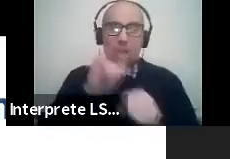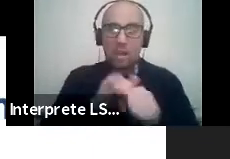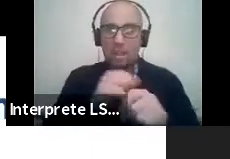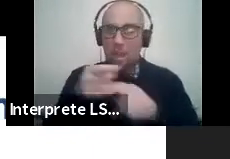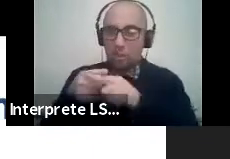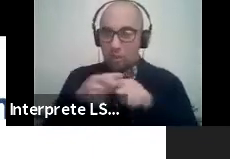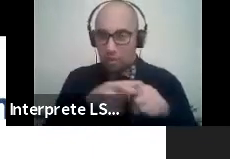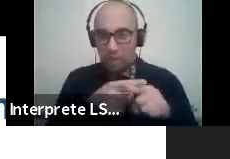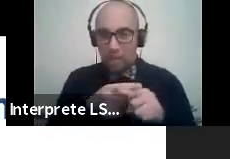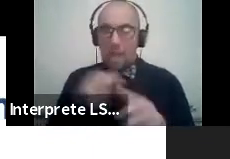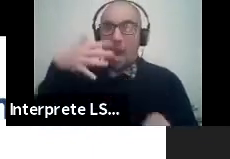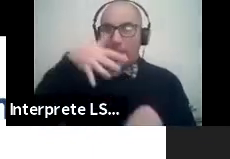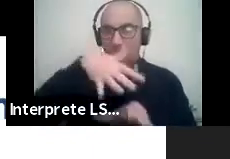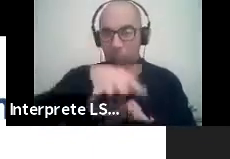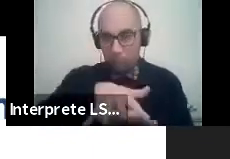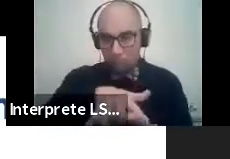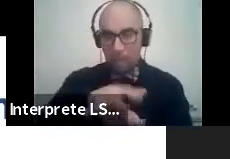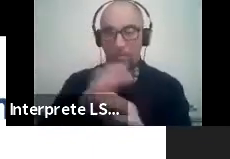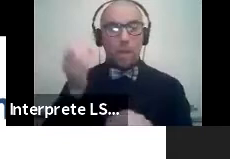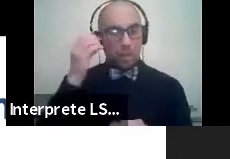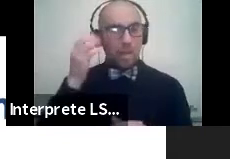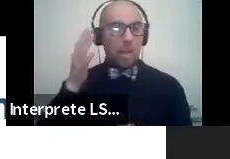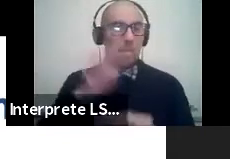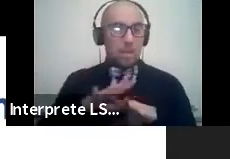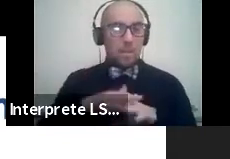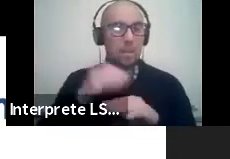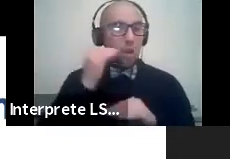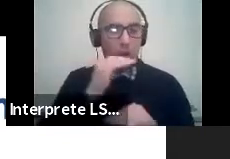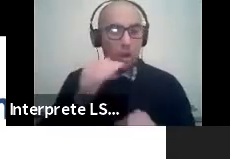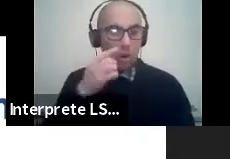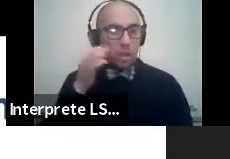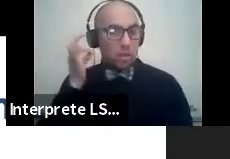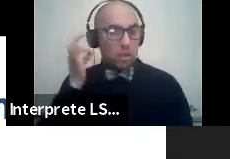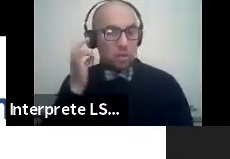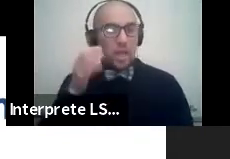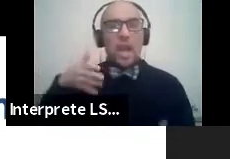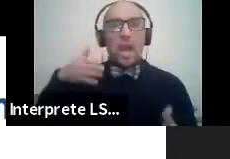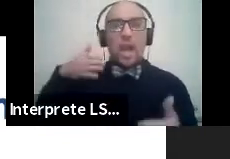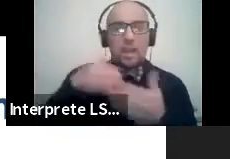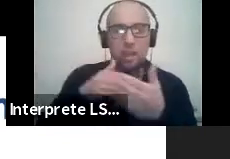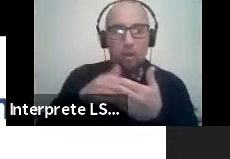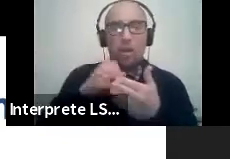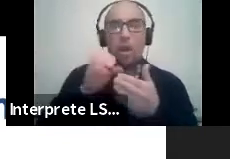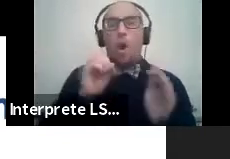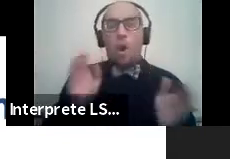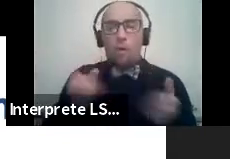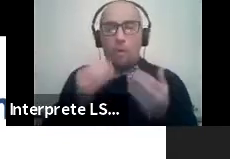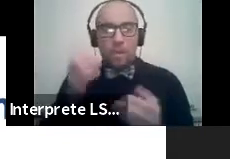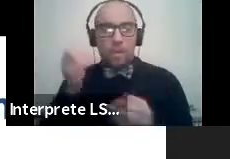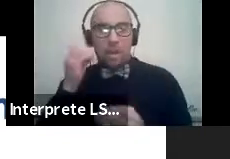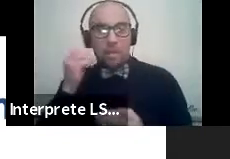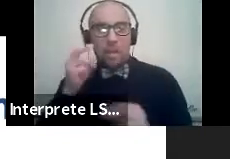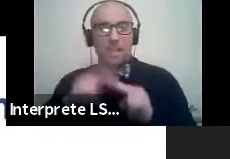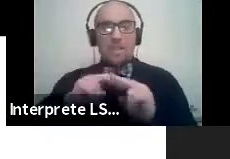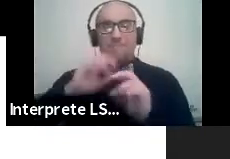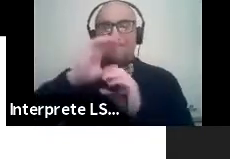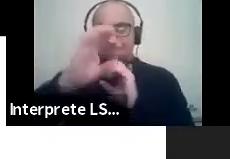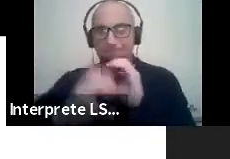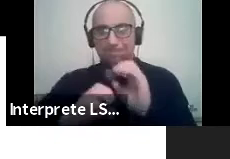niños, especialmente el de las niñas, ¿no es cierto? Y esto va a afectar su aprendizaje y se crea un círculo vicioso.